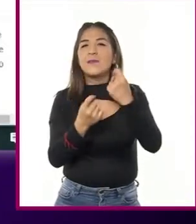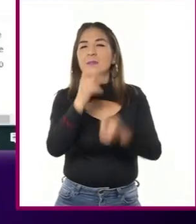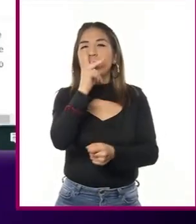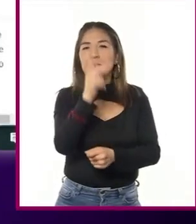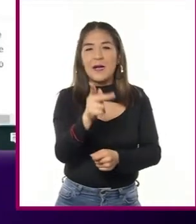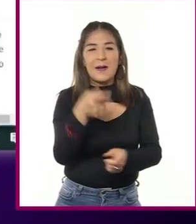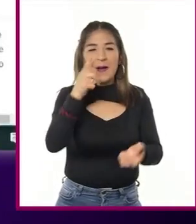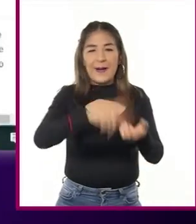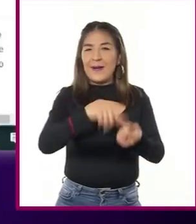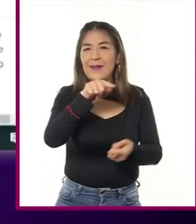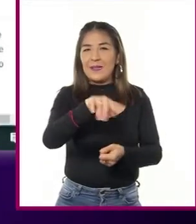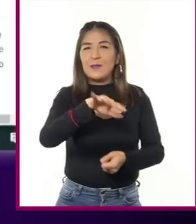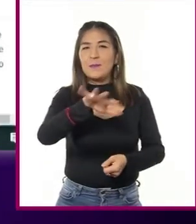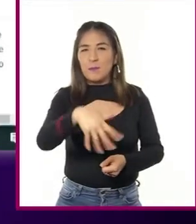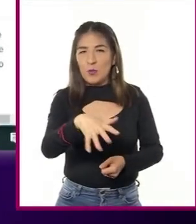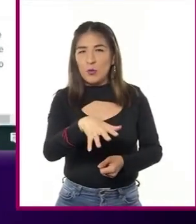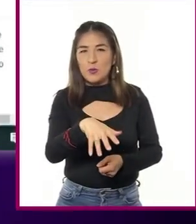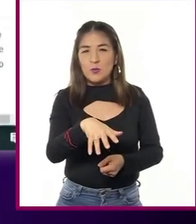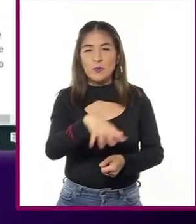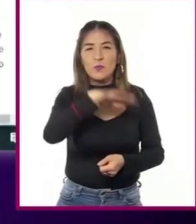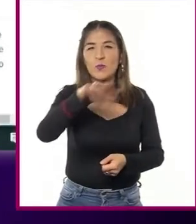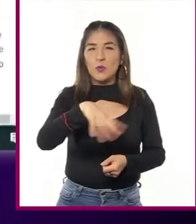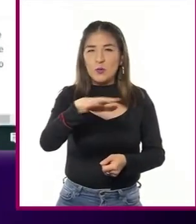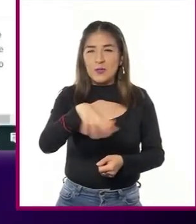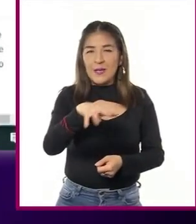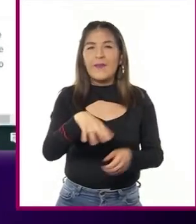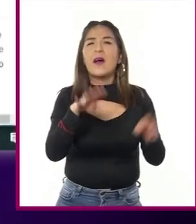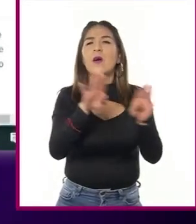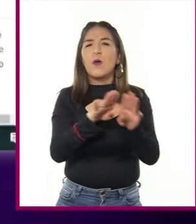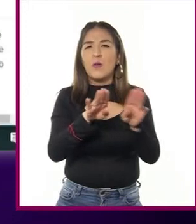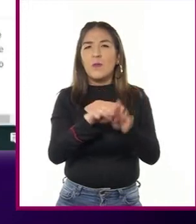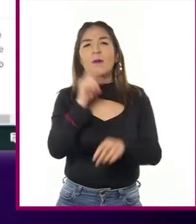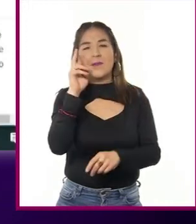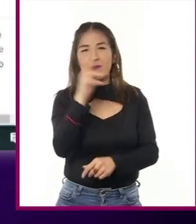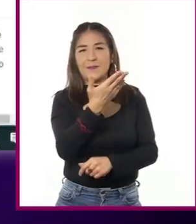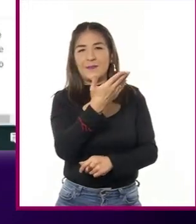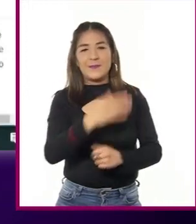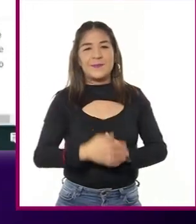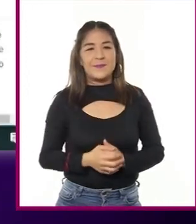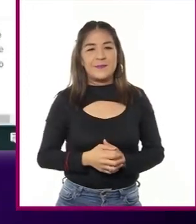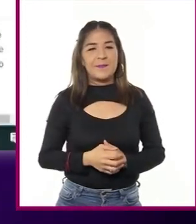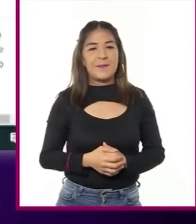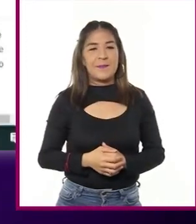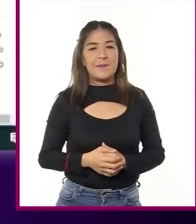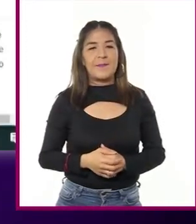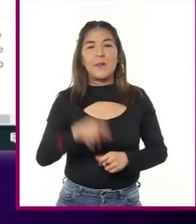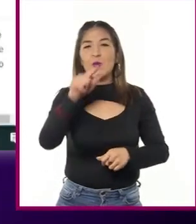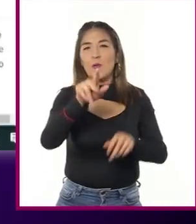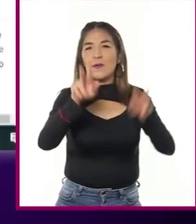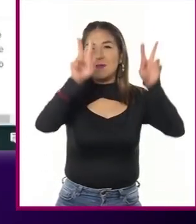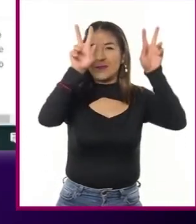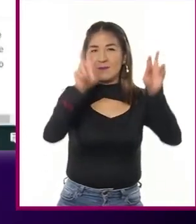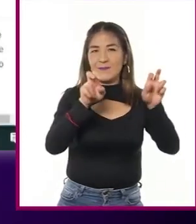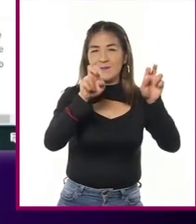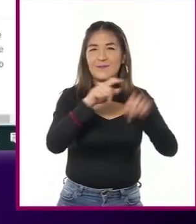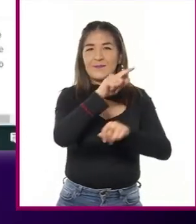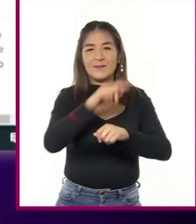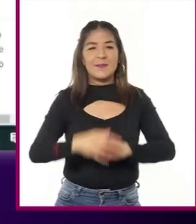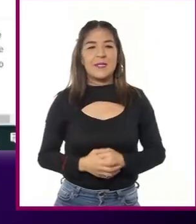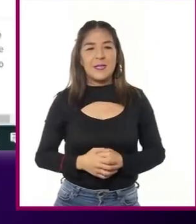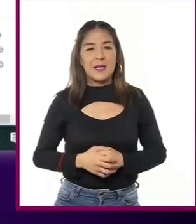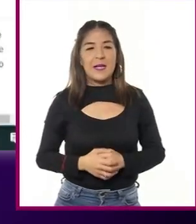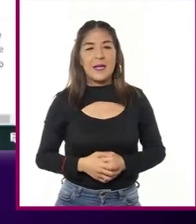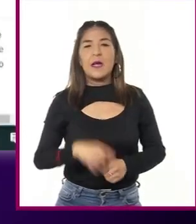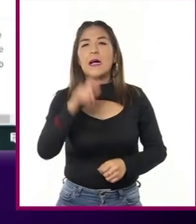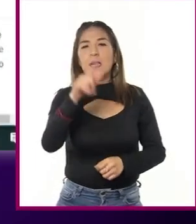dentro de la búsqueda, y para esto haremos lo siguiente. Ponemos nuestra frase entrecomillada y